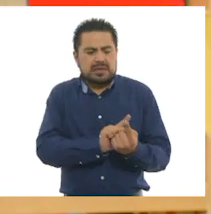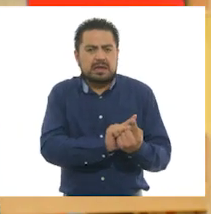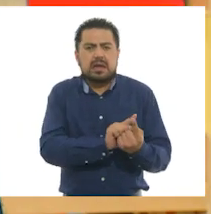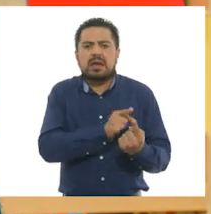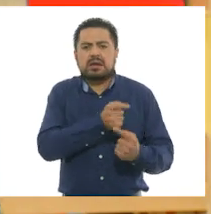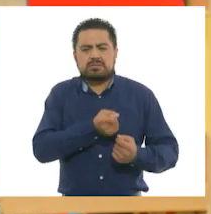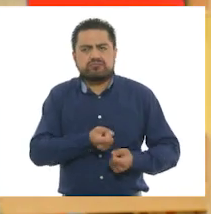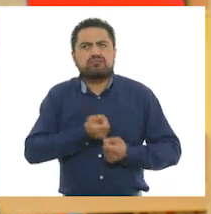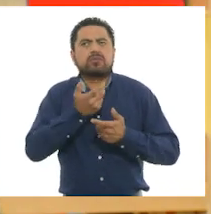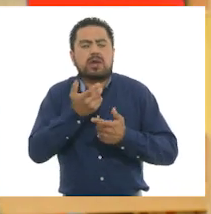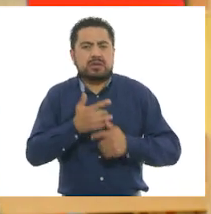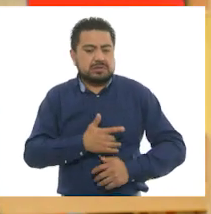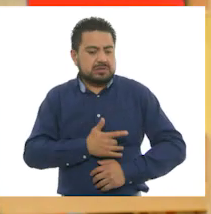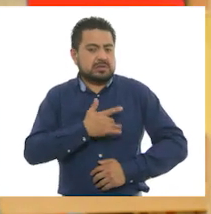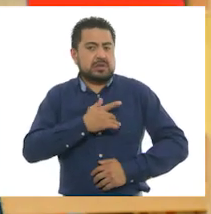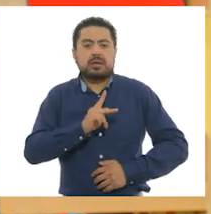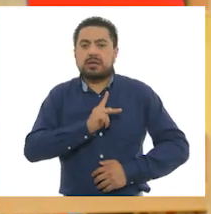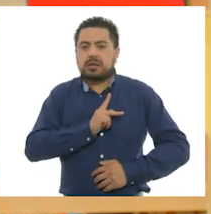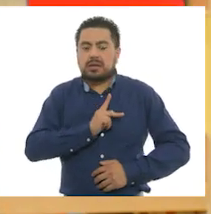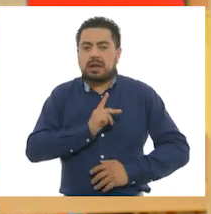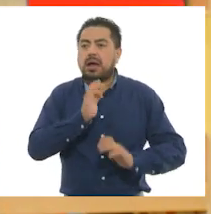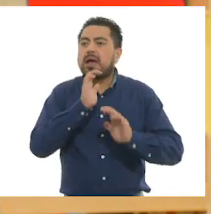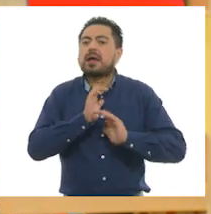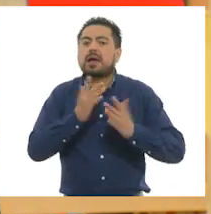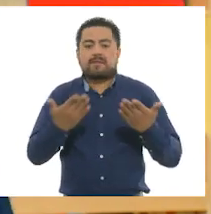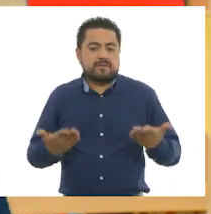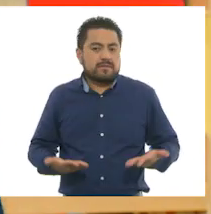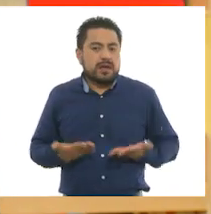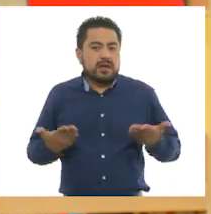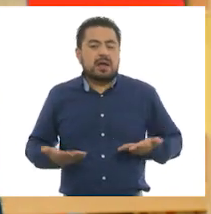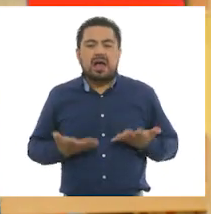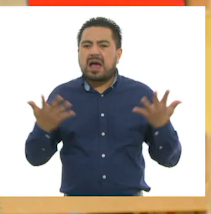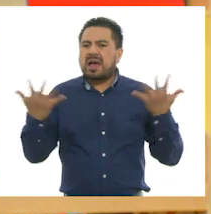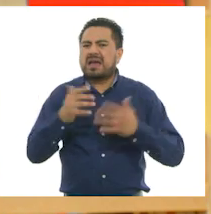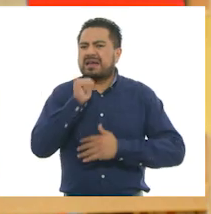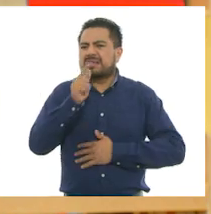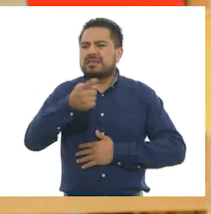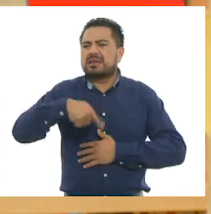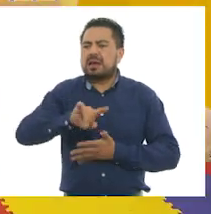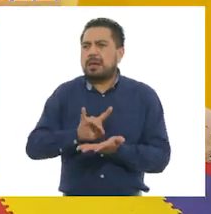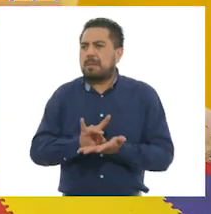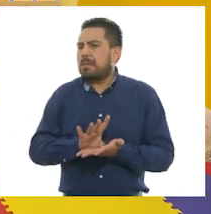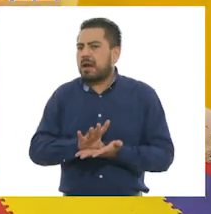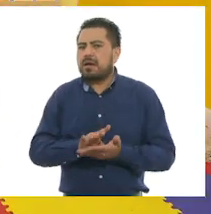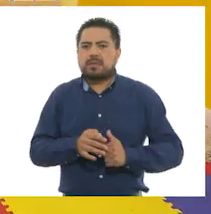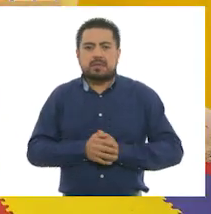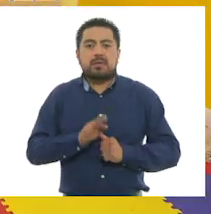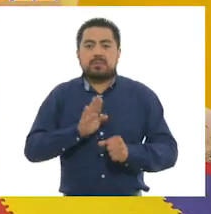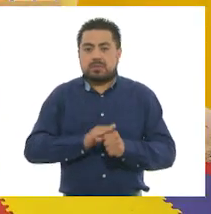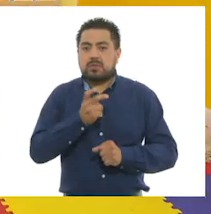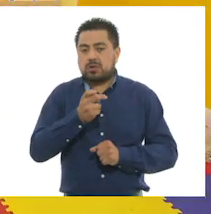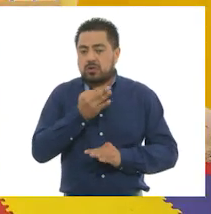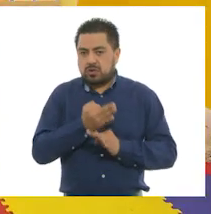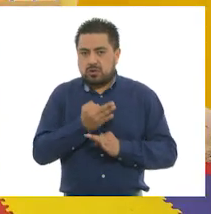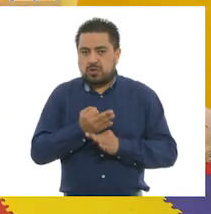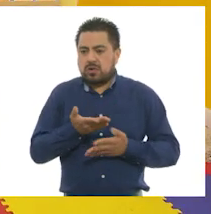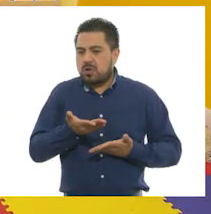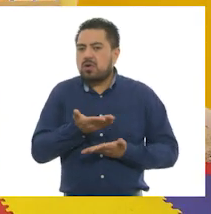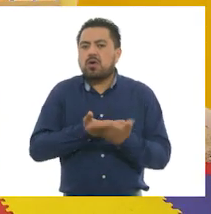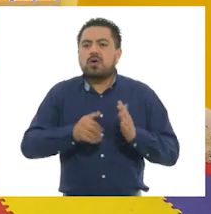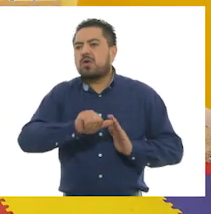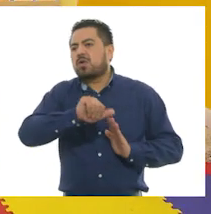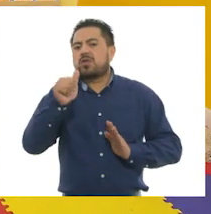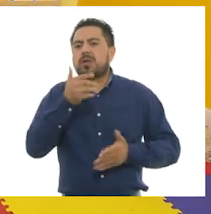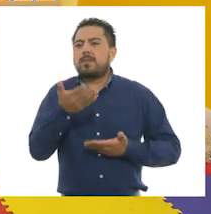y expresar nuestros sentimientos. Cantar y bailar hará que nadie se quede fuera. Por eso, les vamos a compartir